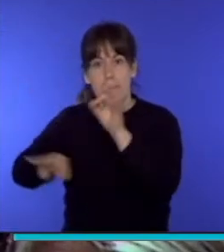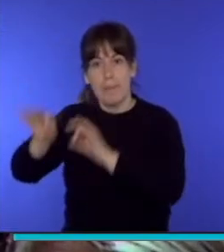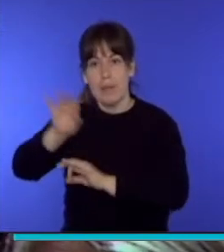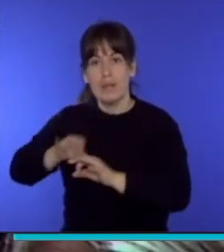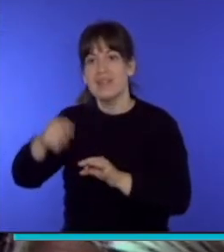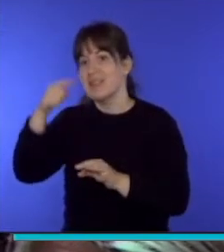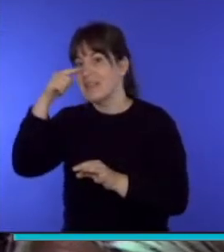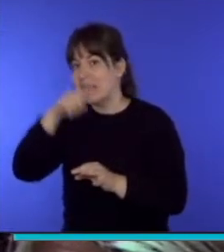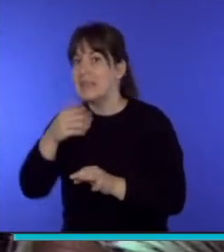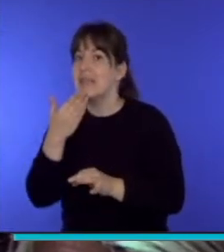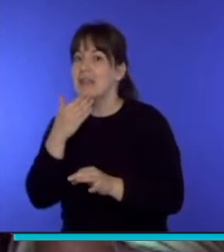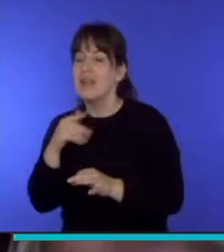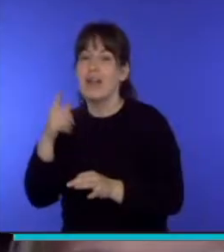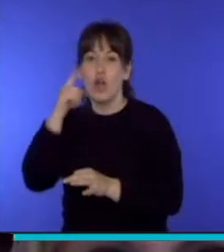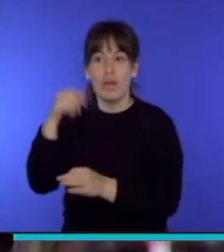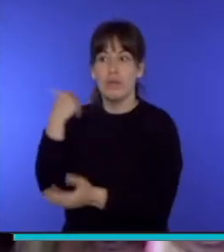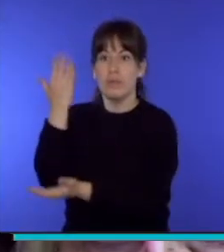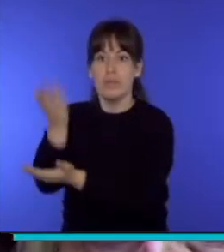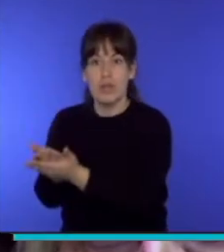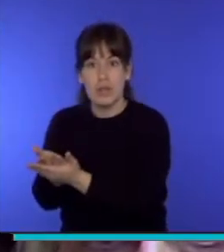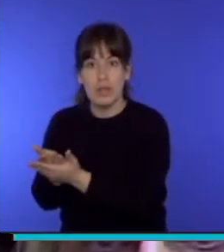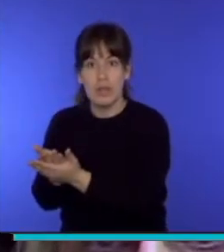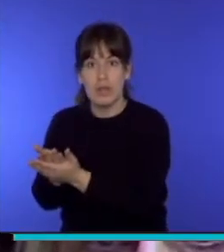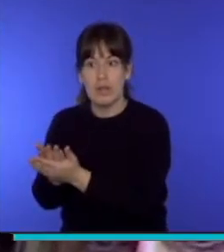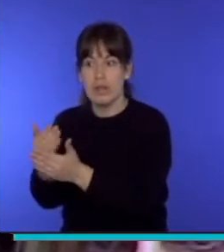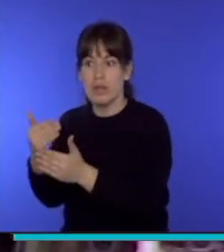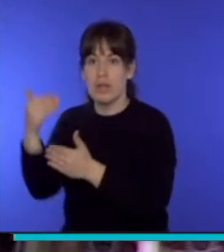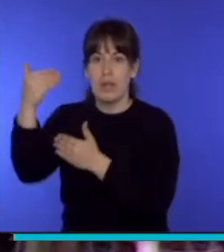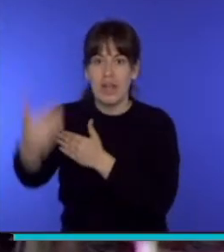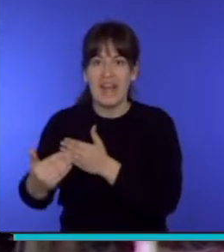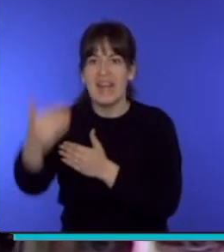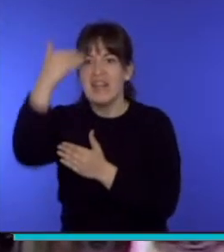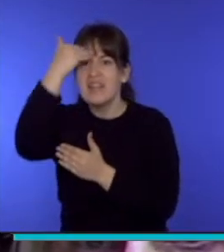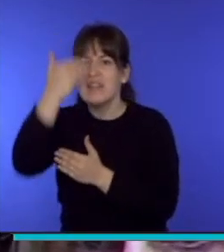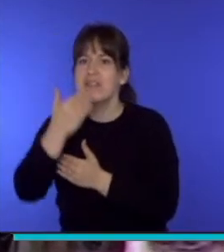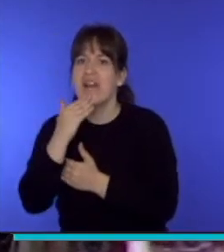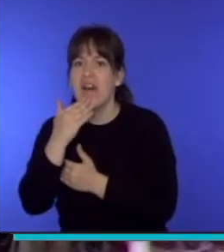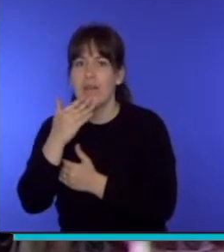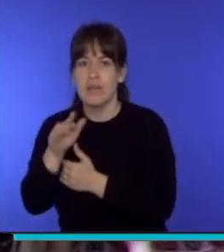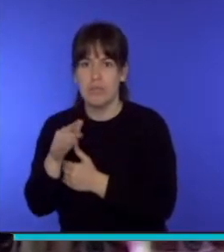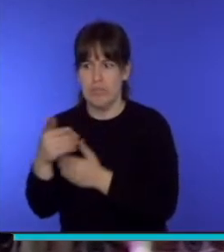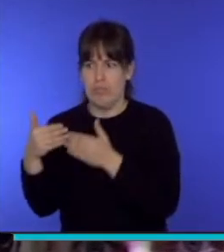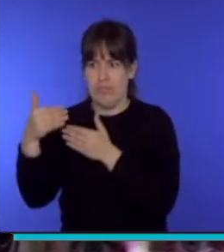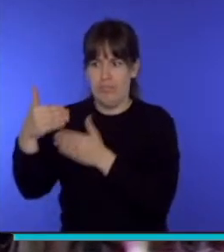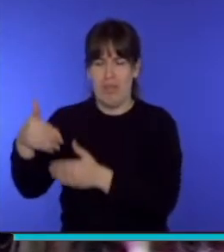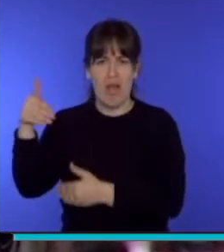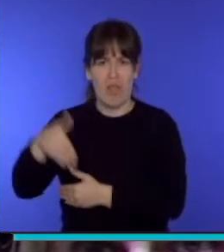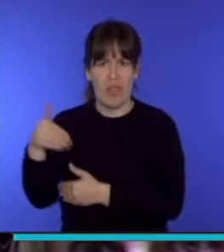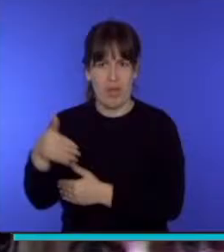el 7 de abril envió el gobernador? El 15 de abril. Una demora impresionante.